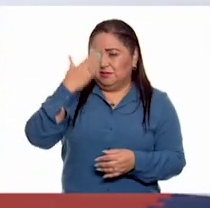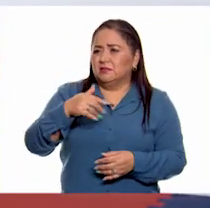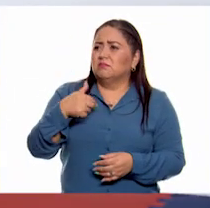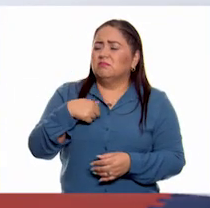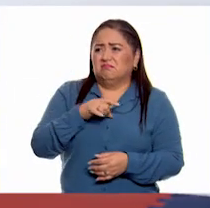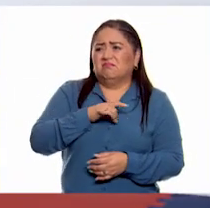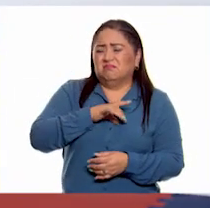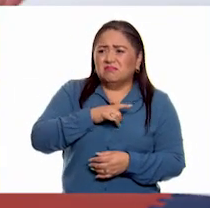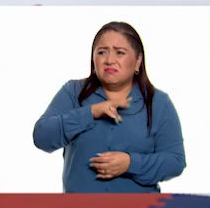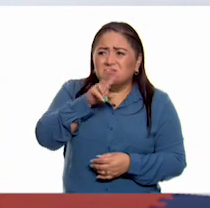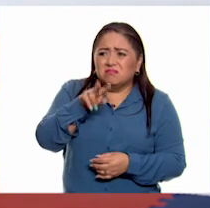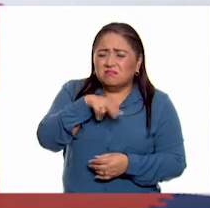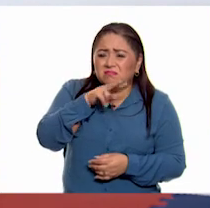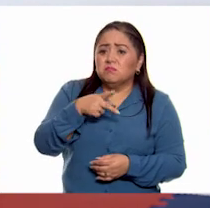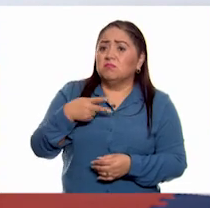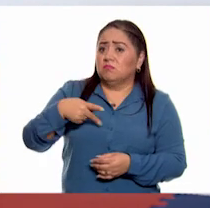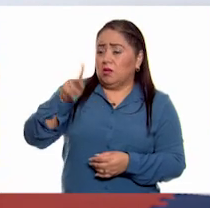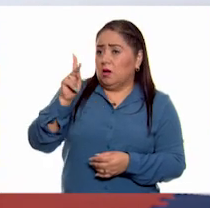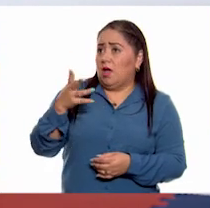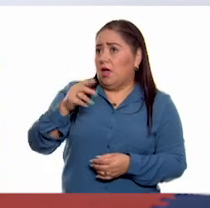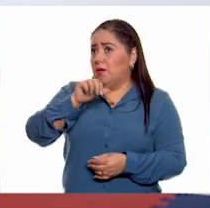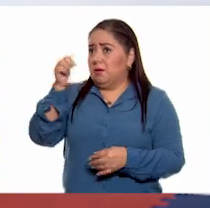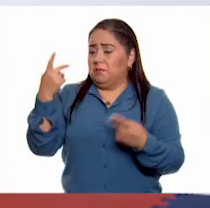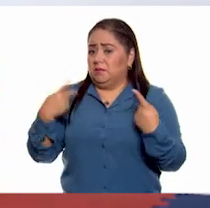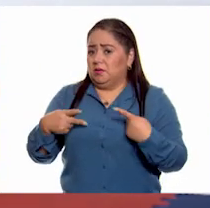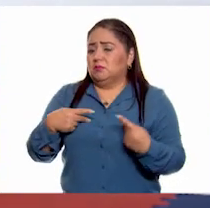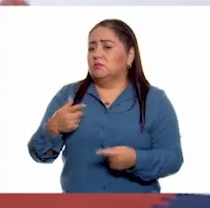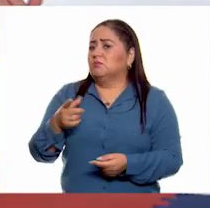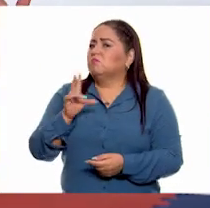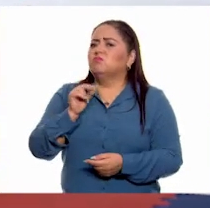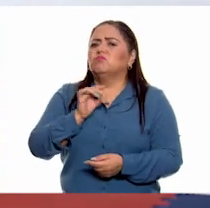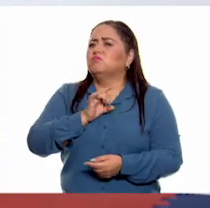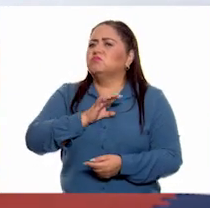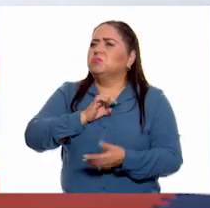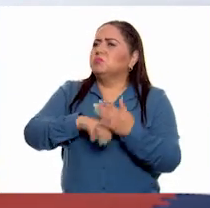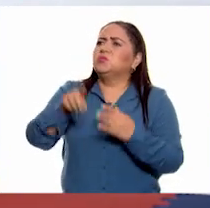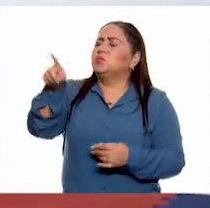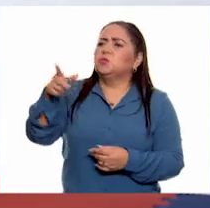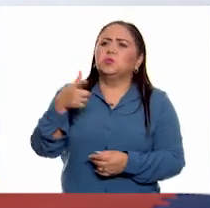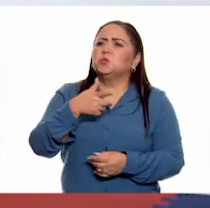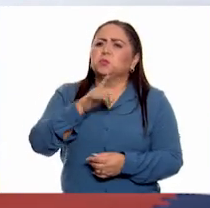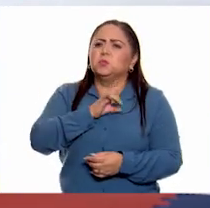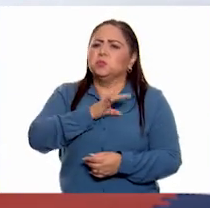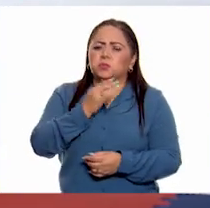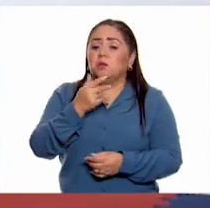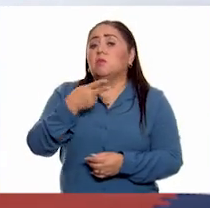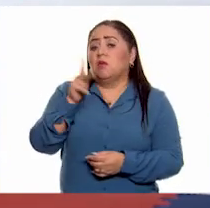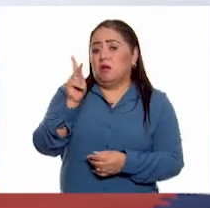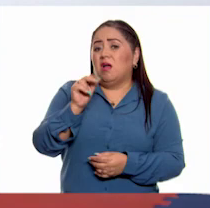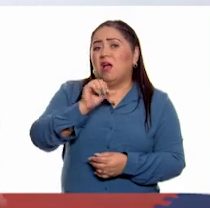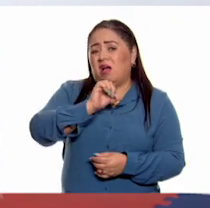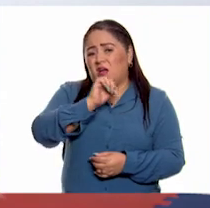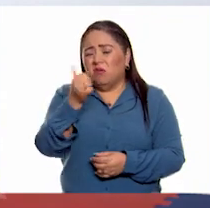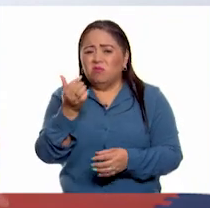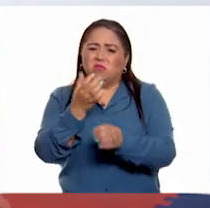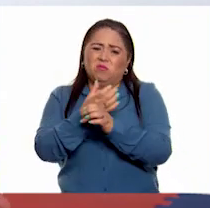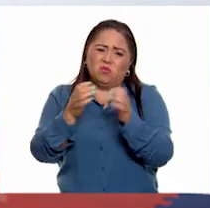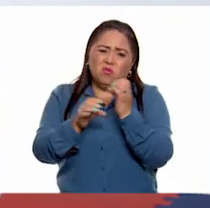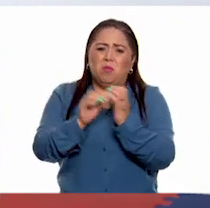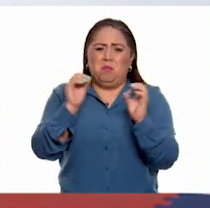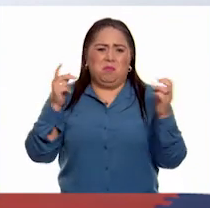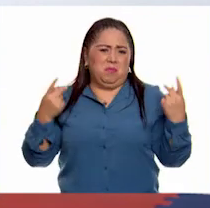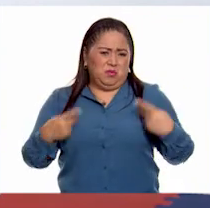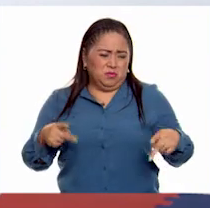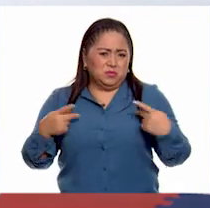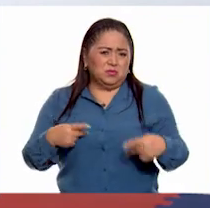miedo las víboras, pero hay personas a las que no les dan miedo, como a ti. De igual manera, hay cosas, situaciones o